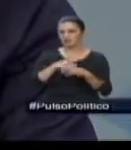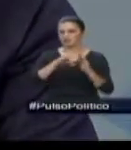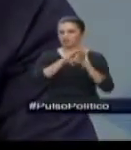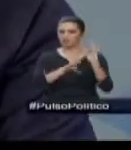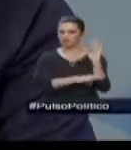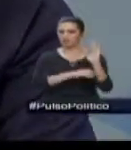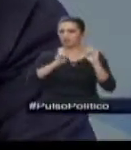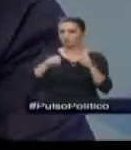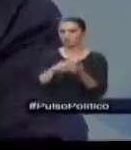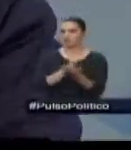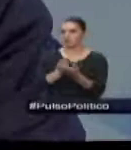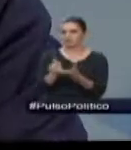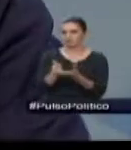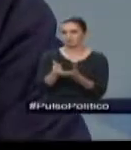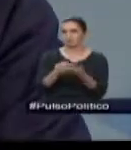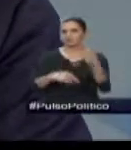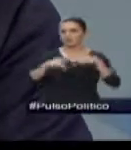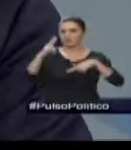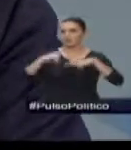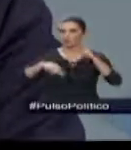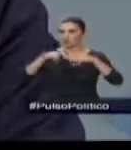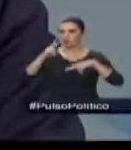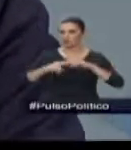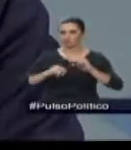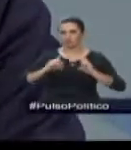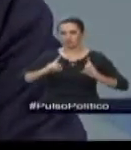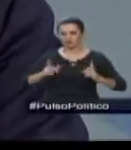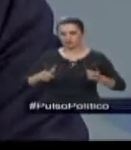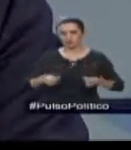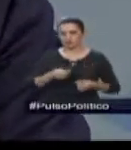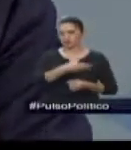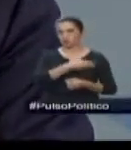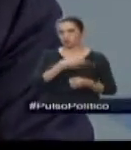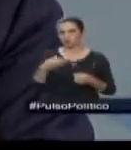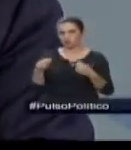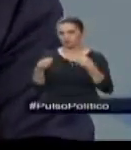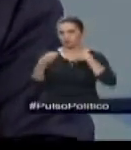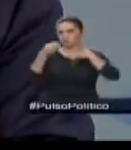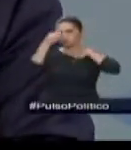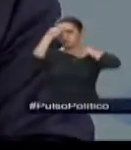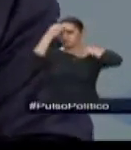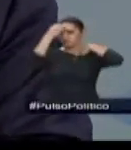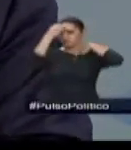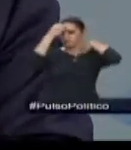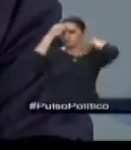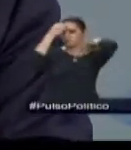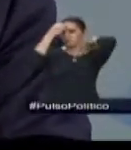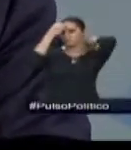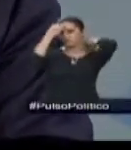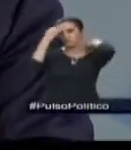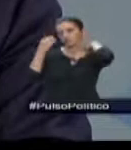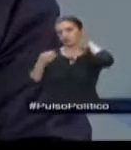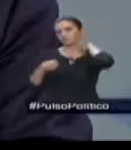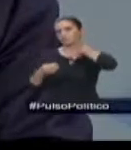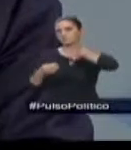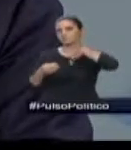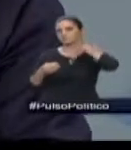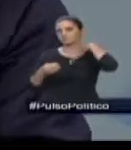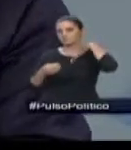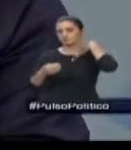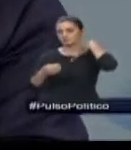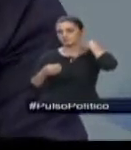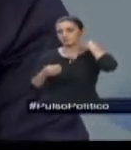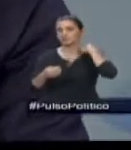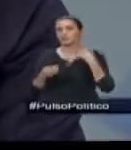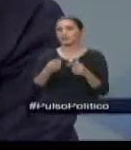poder acceder a edificación de infraestructuras que hoy se la tiene de educación de colegios de escuelas de hospitales